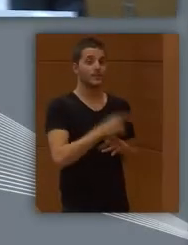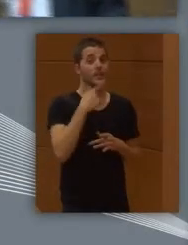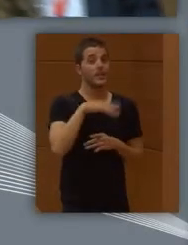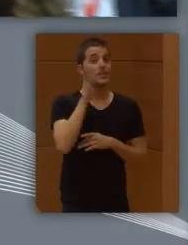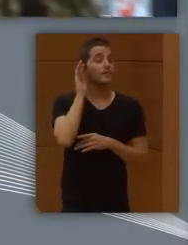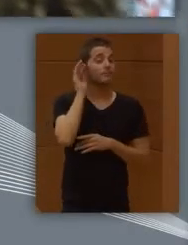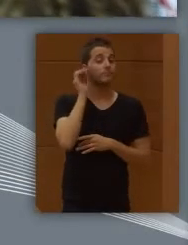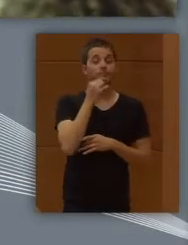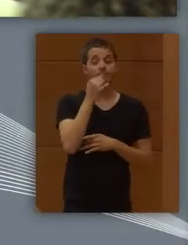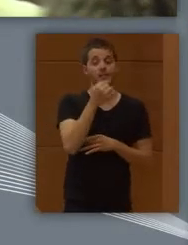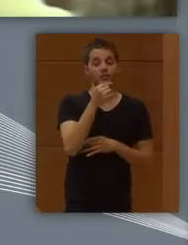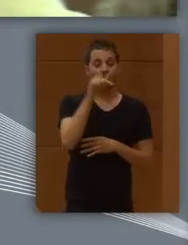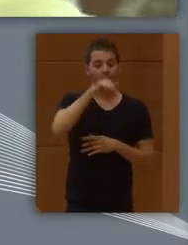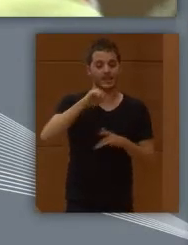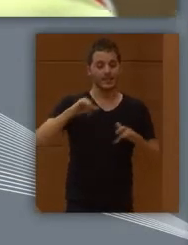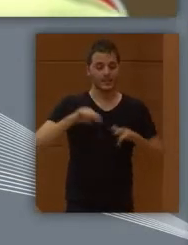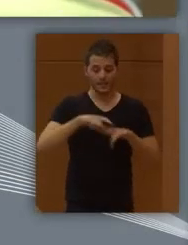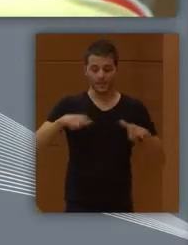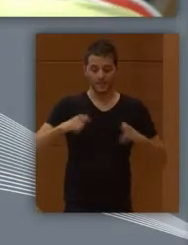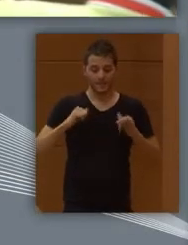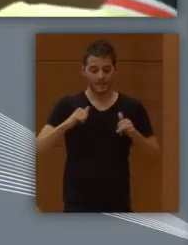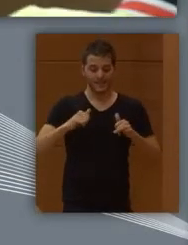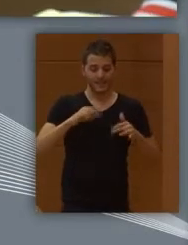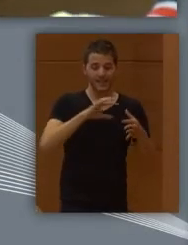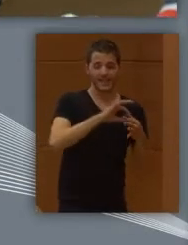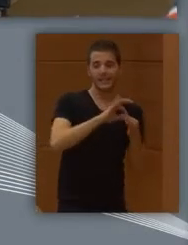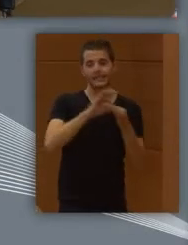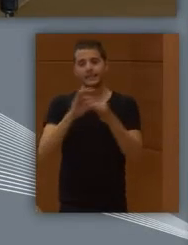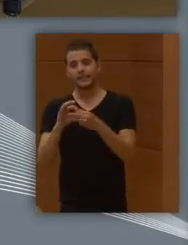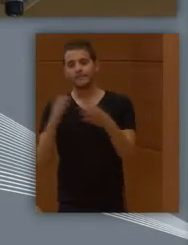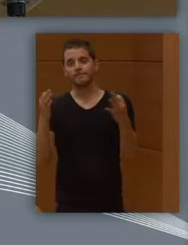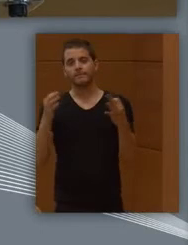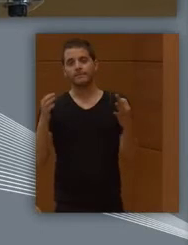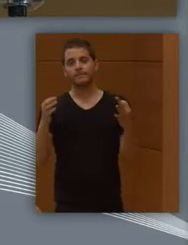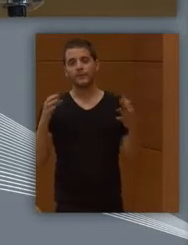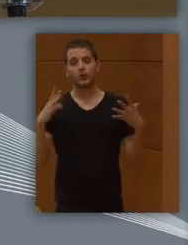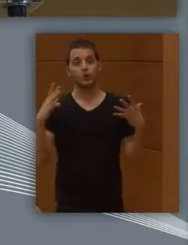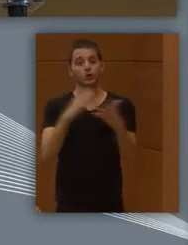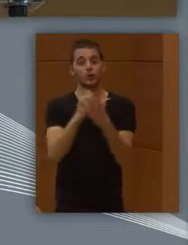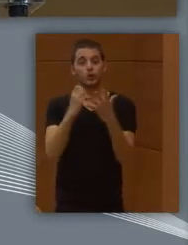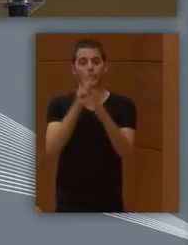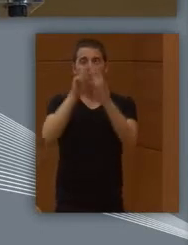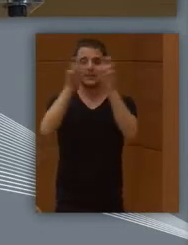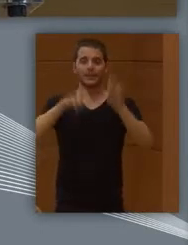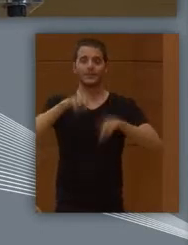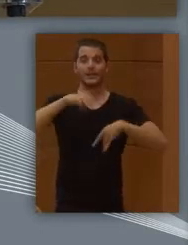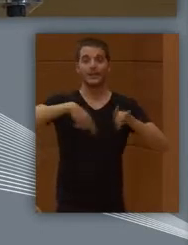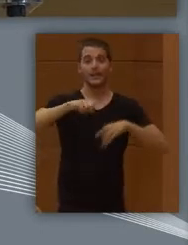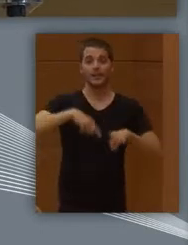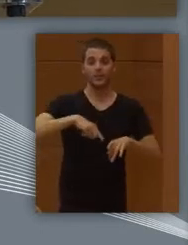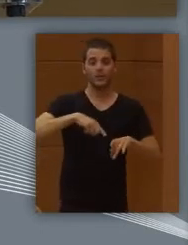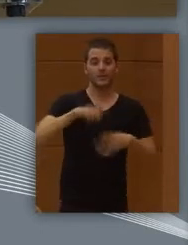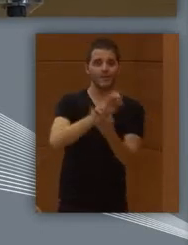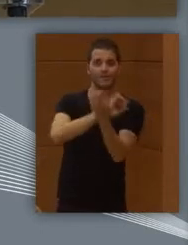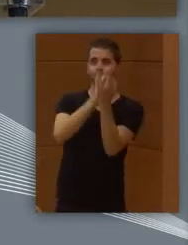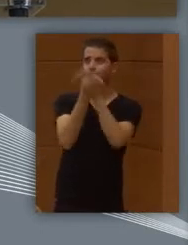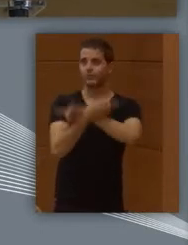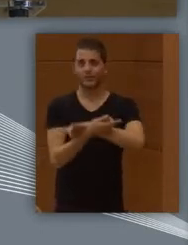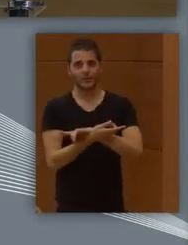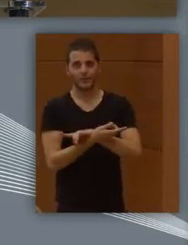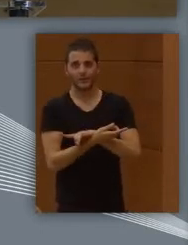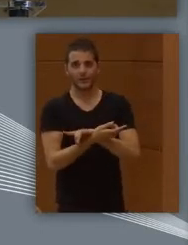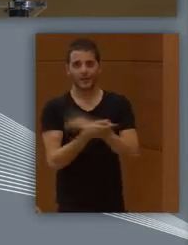ha comenzado diciendo que esta mesa va un poco relacionada con todo lo que sería el transporte y cómo se ha revolucionado